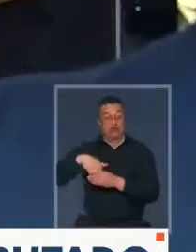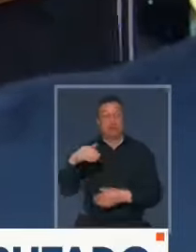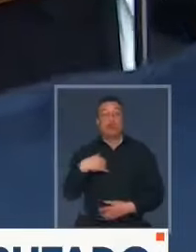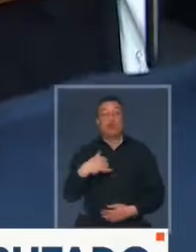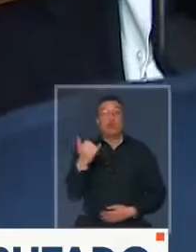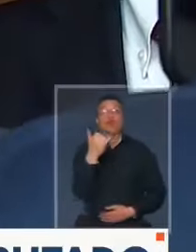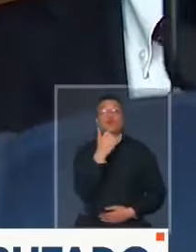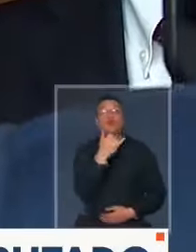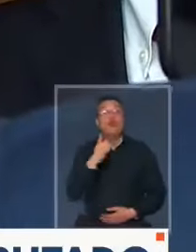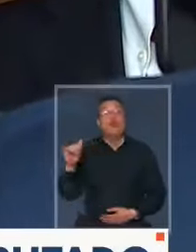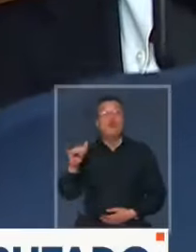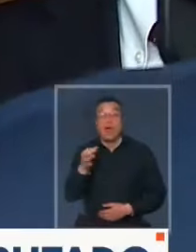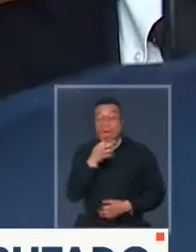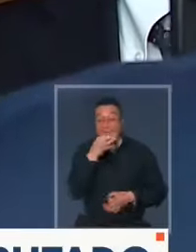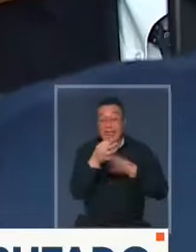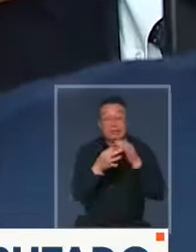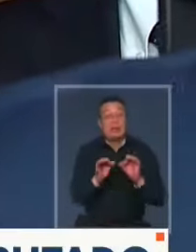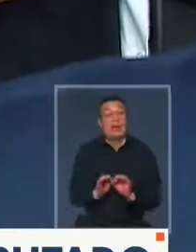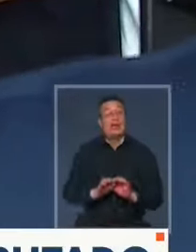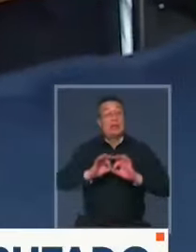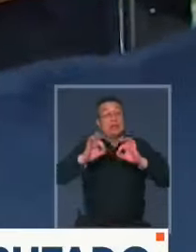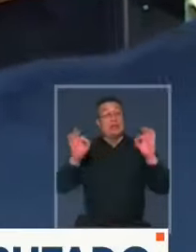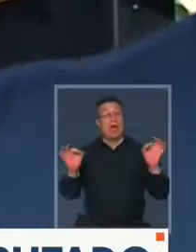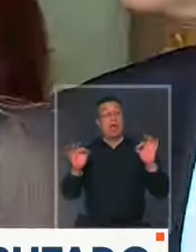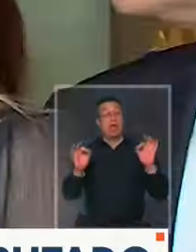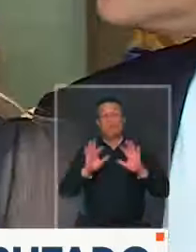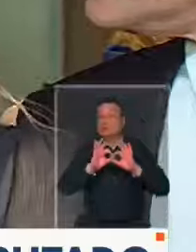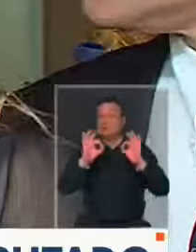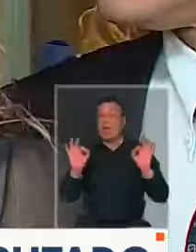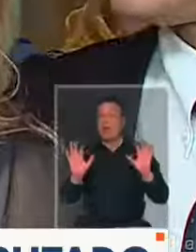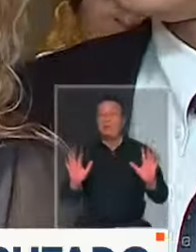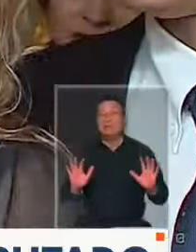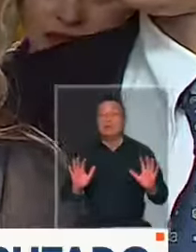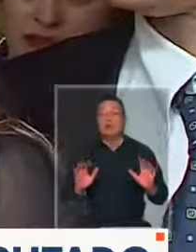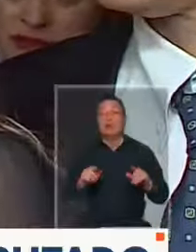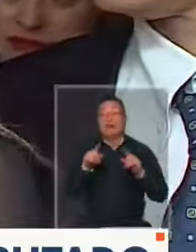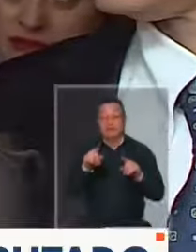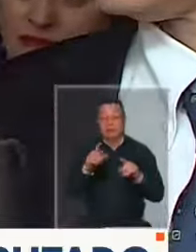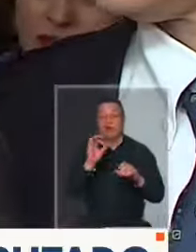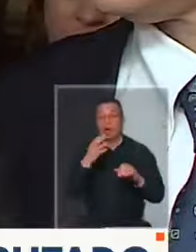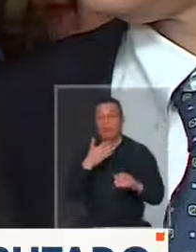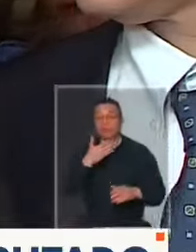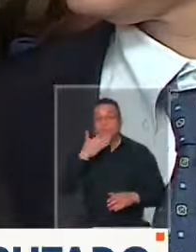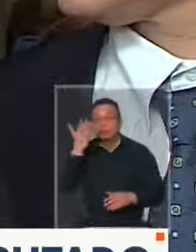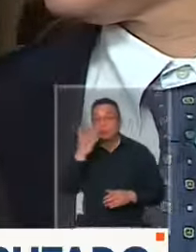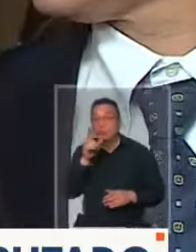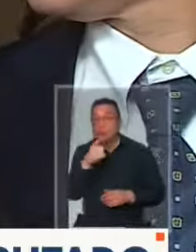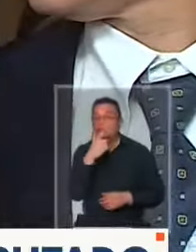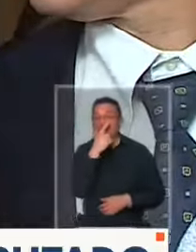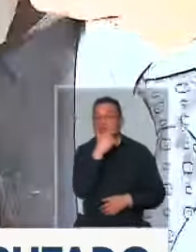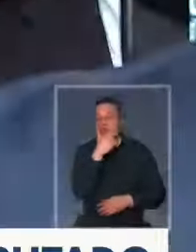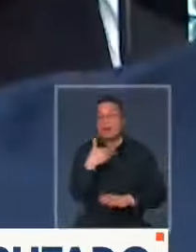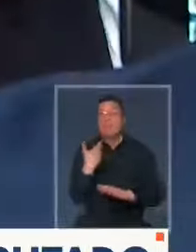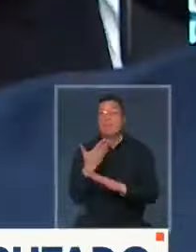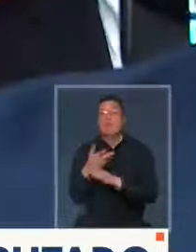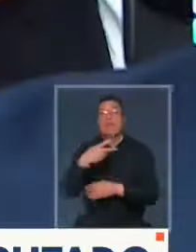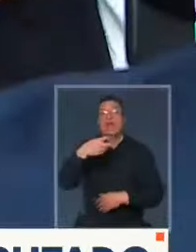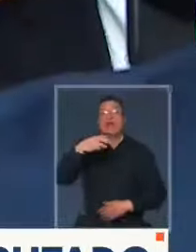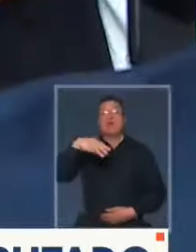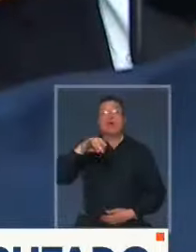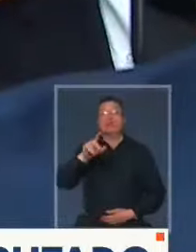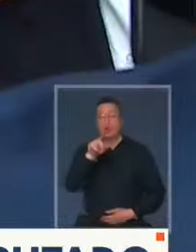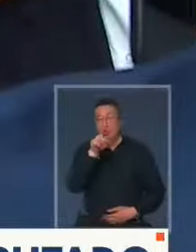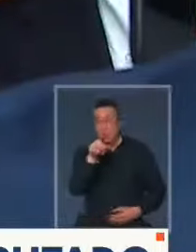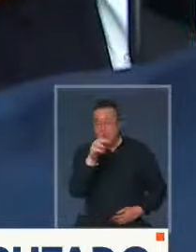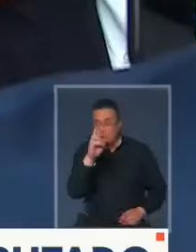se condiciona nada, nunca se compromete nada. La fiscal deslizó una sospecha tras la petición de Hermosilla. ¿No les parece a